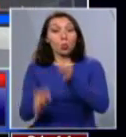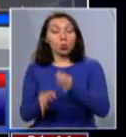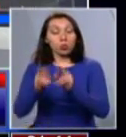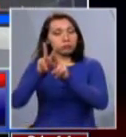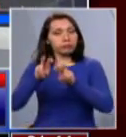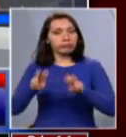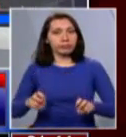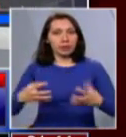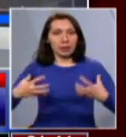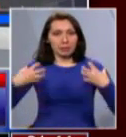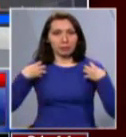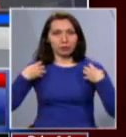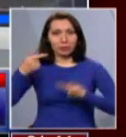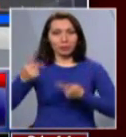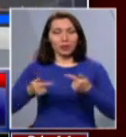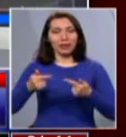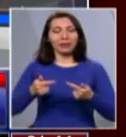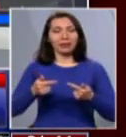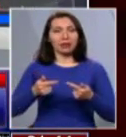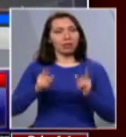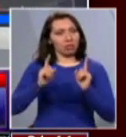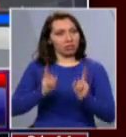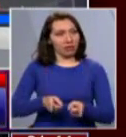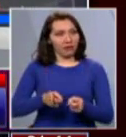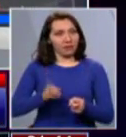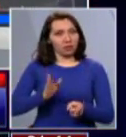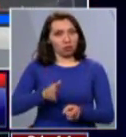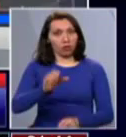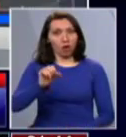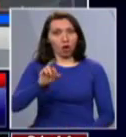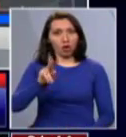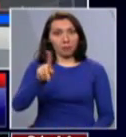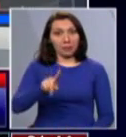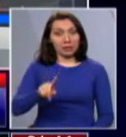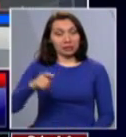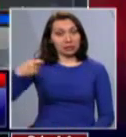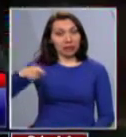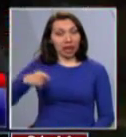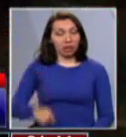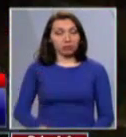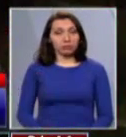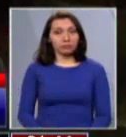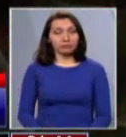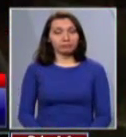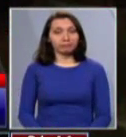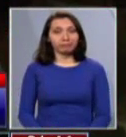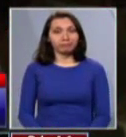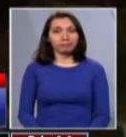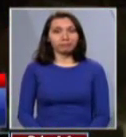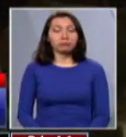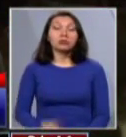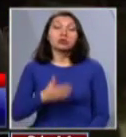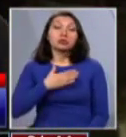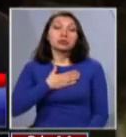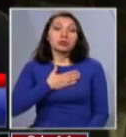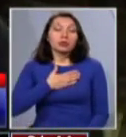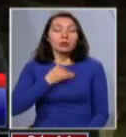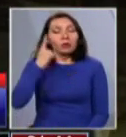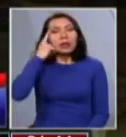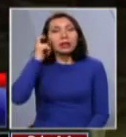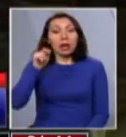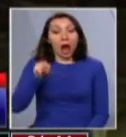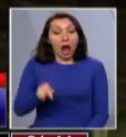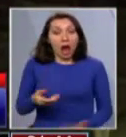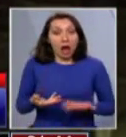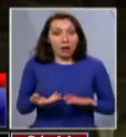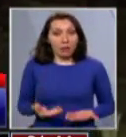el punto de vista de la responsabilidad política debería seguir al senador orpis en el senado yo creo que en